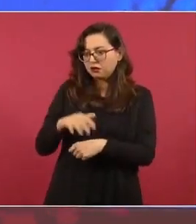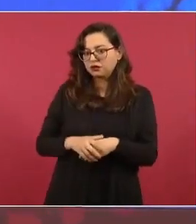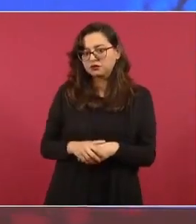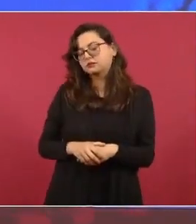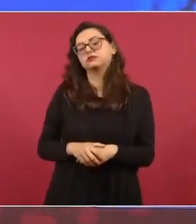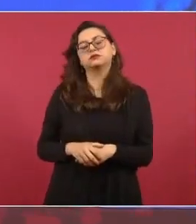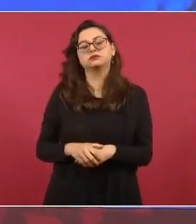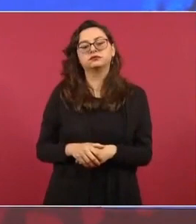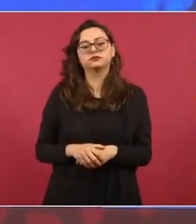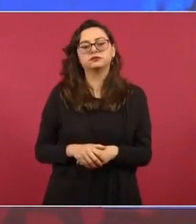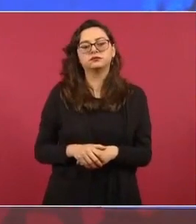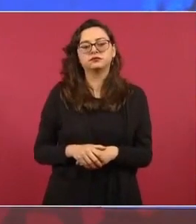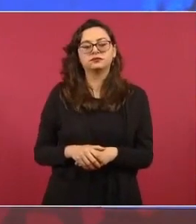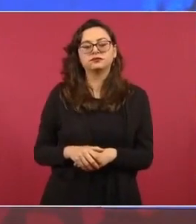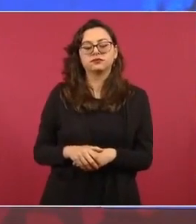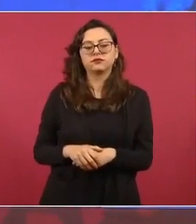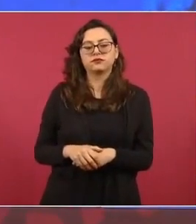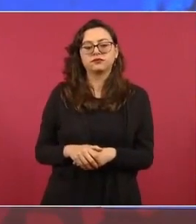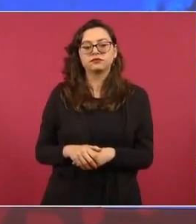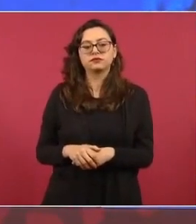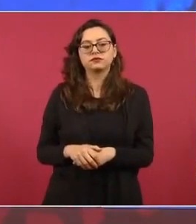vámonos, en vez de venirnos acá,